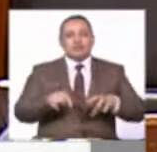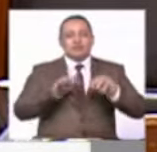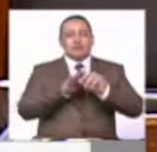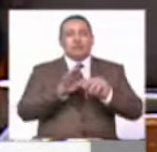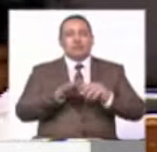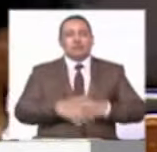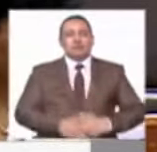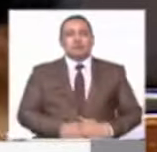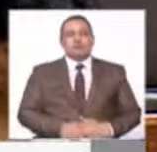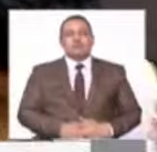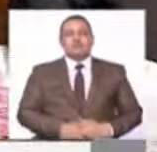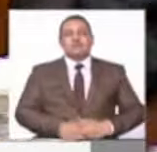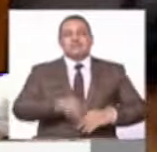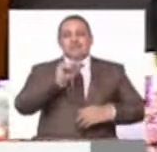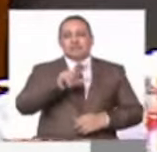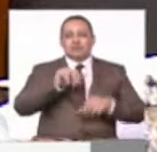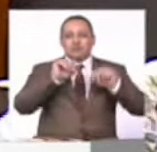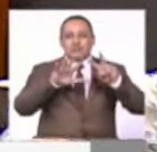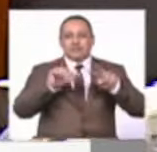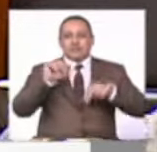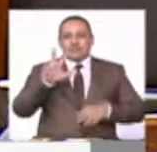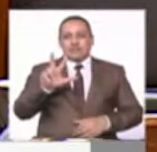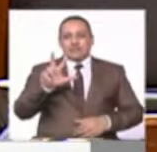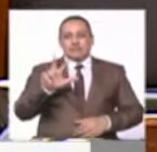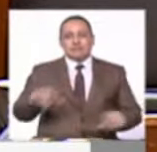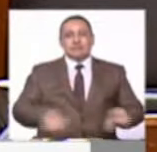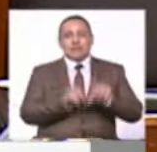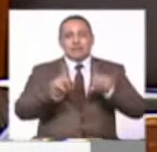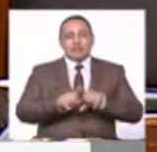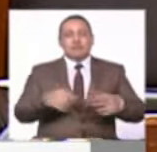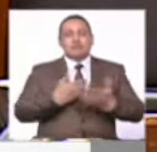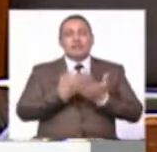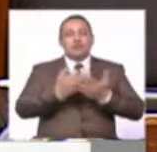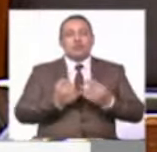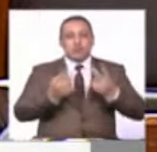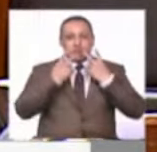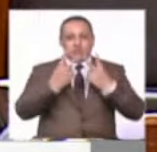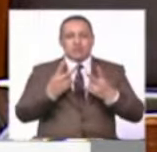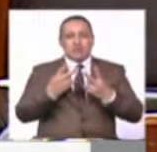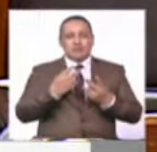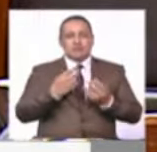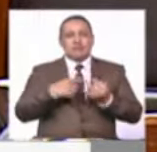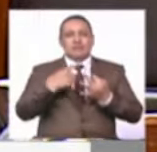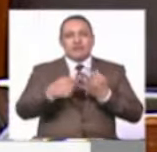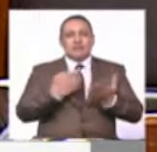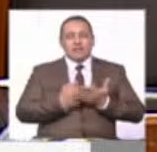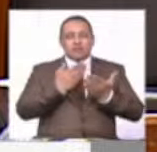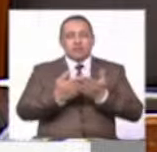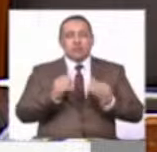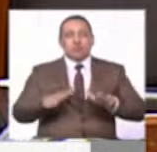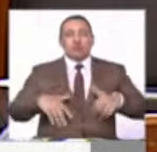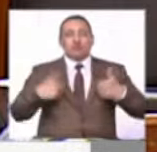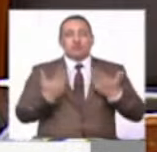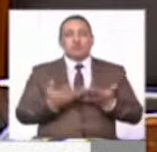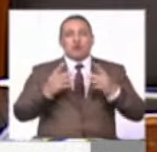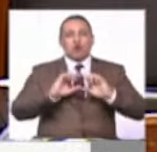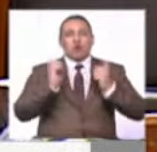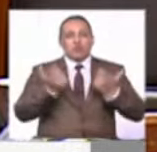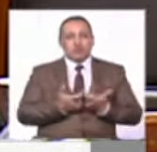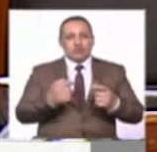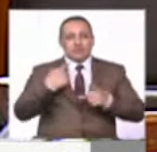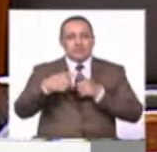del 373 se han advertido evidencias de la posible comisión de